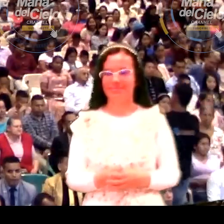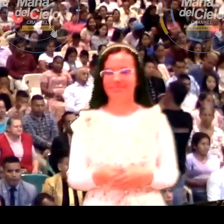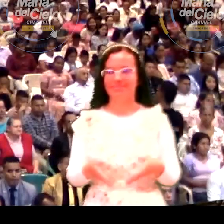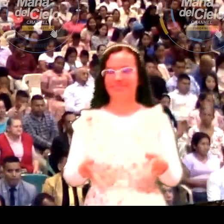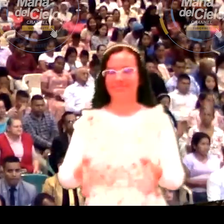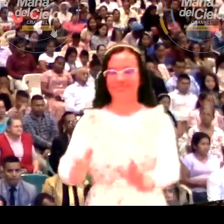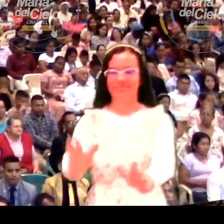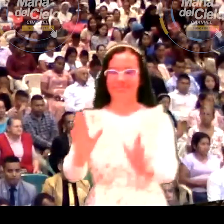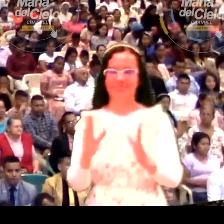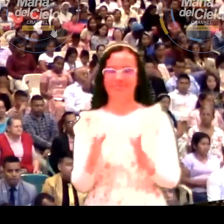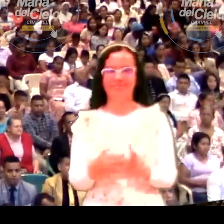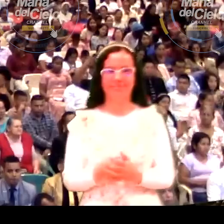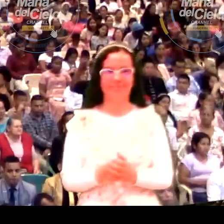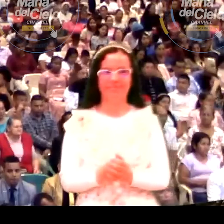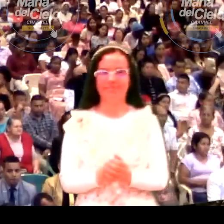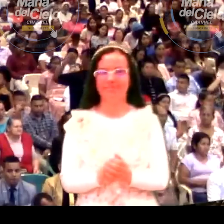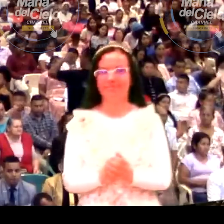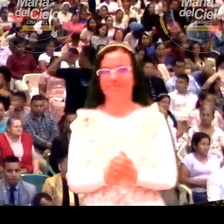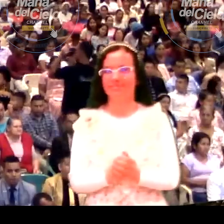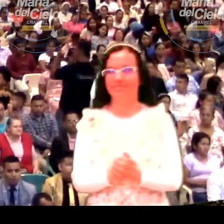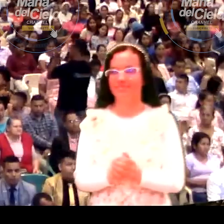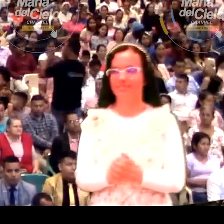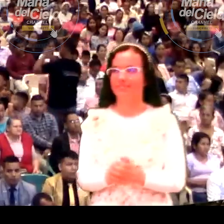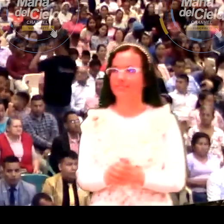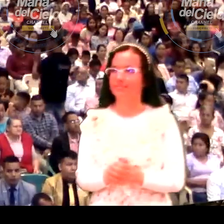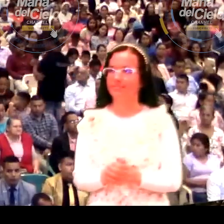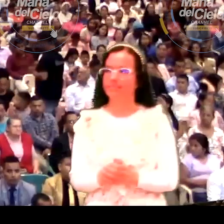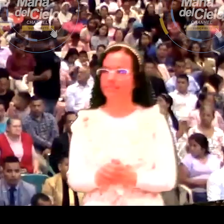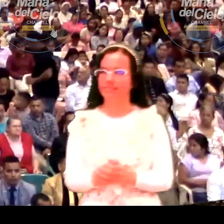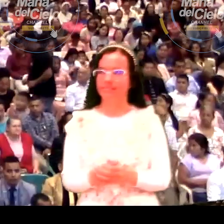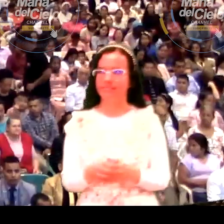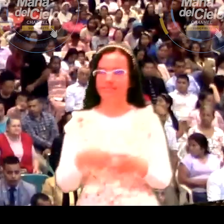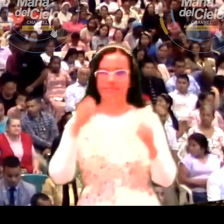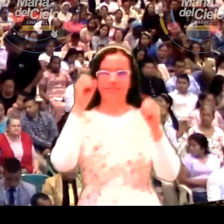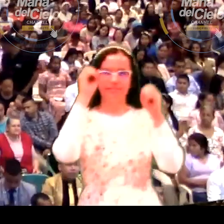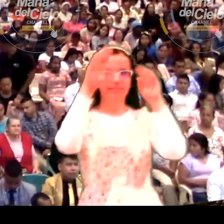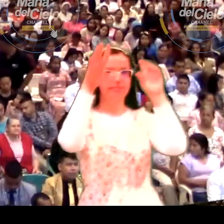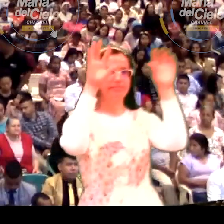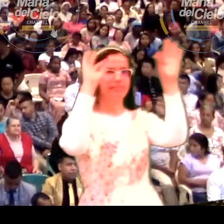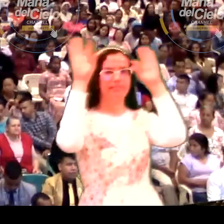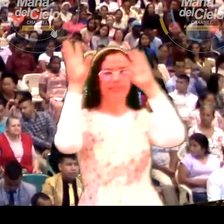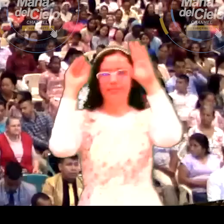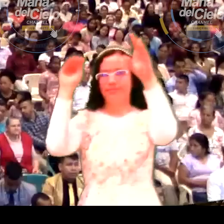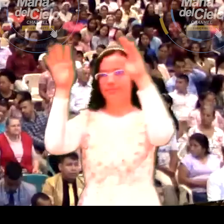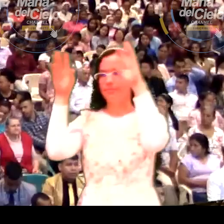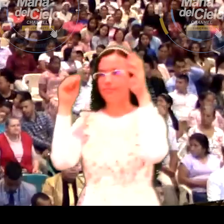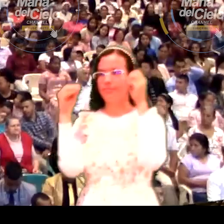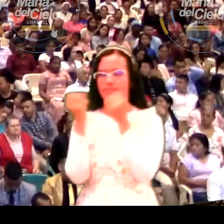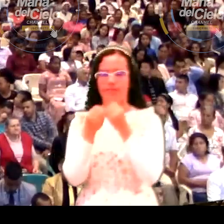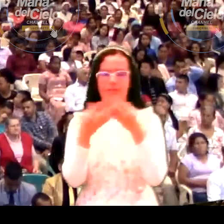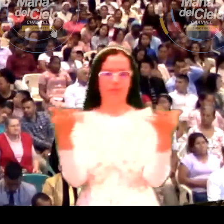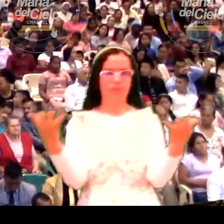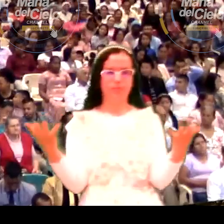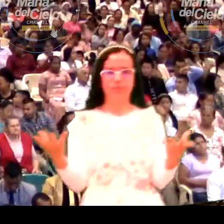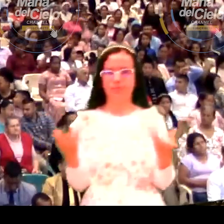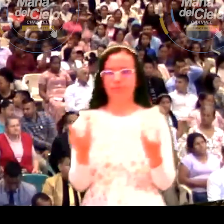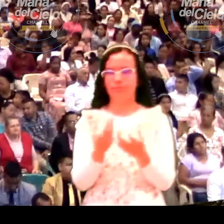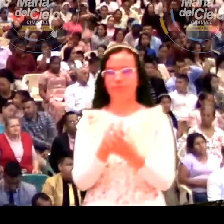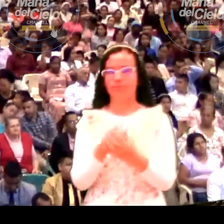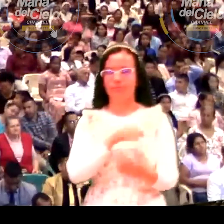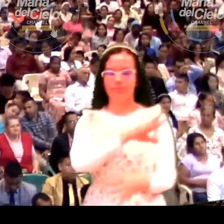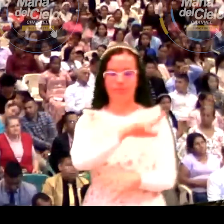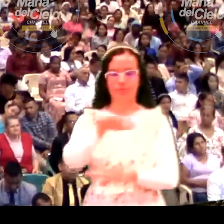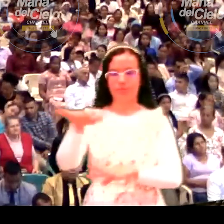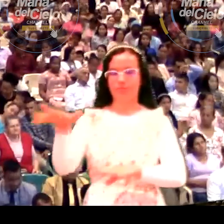y que si podía contar las estrellas y los granos de arena del mar, así